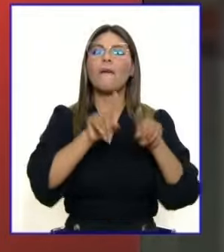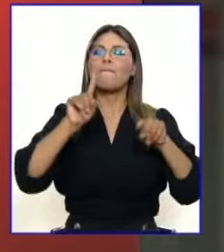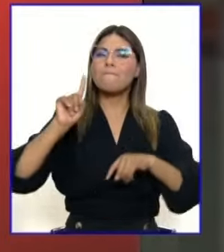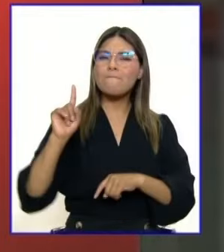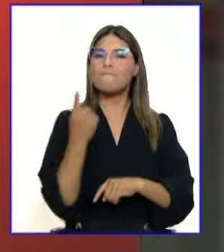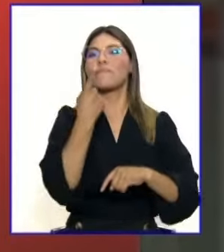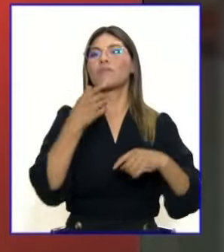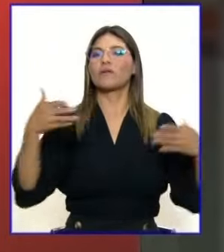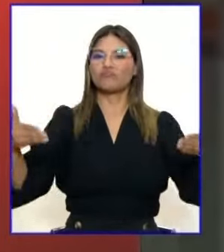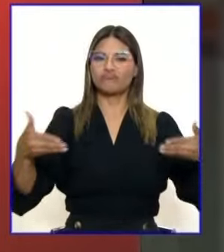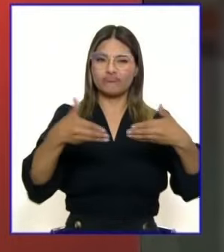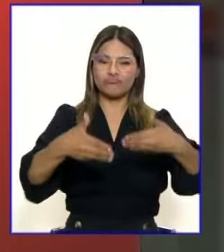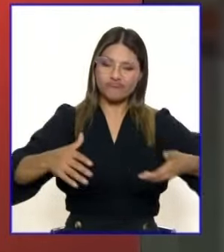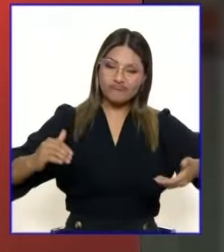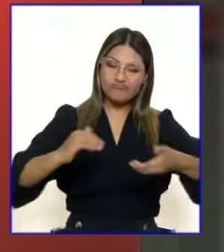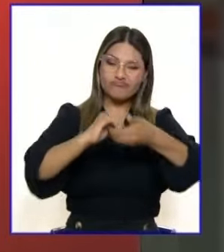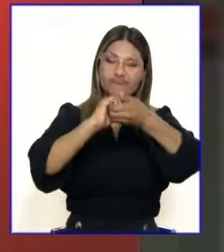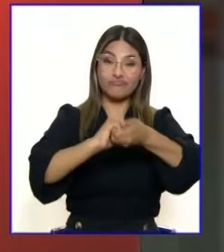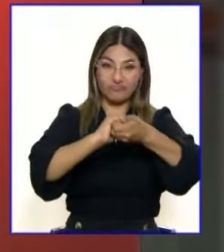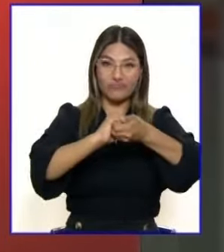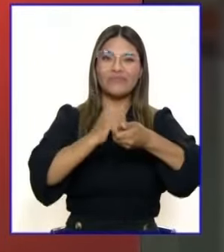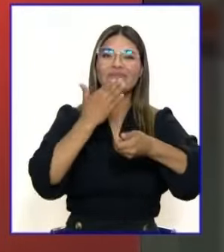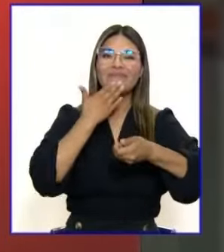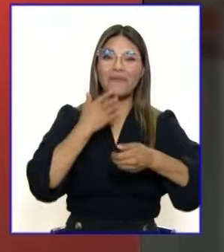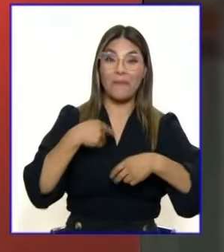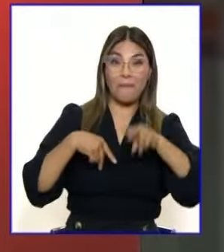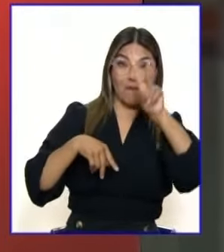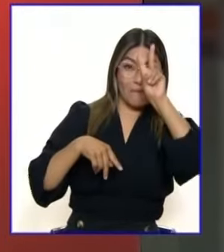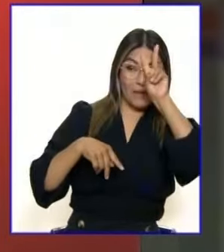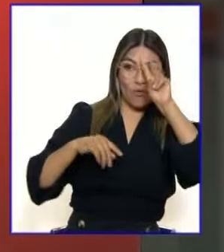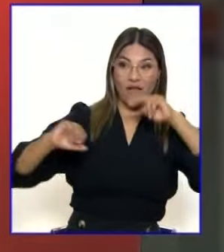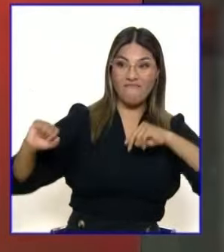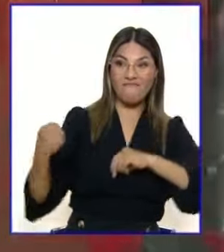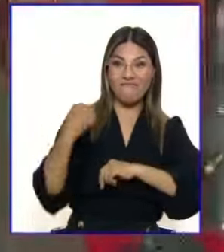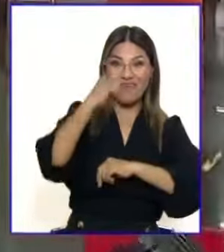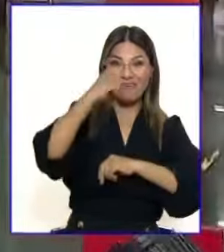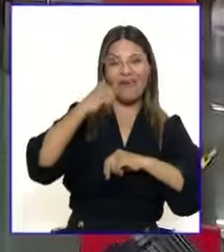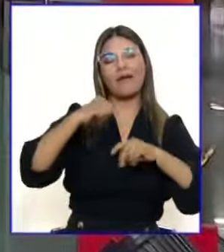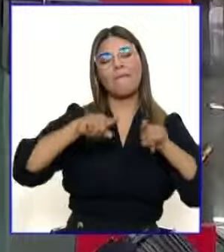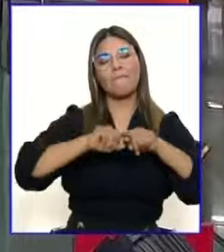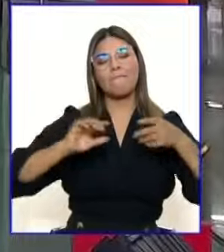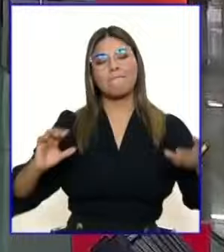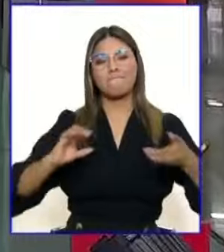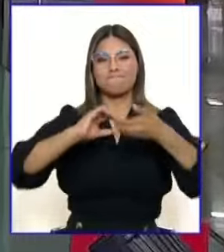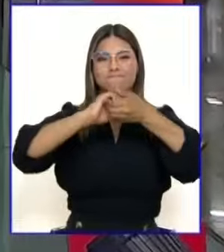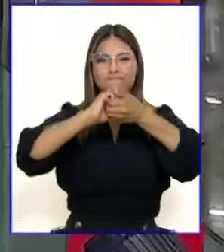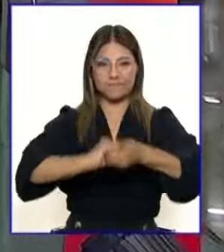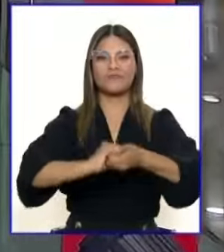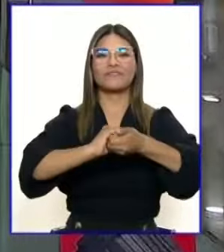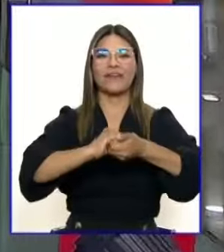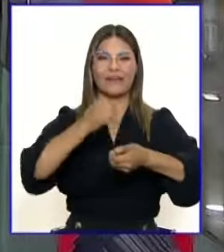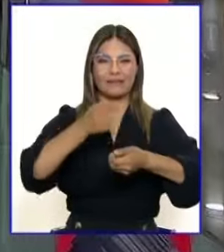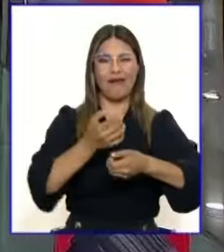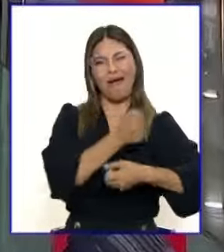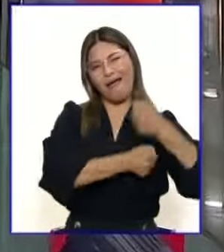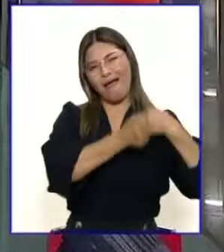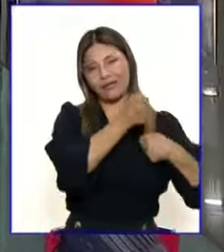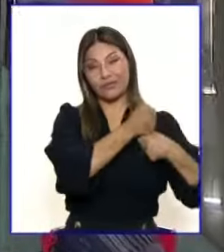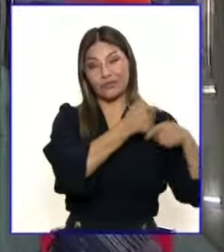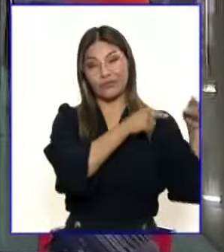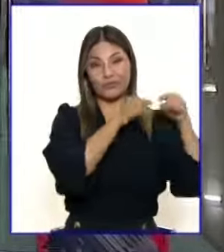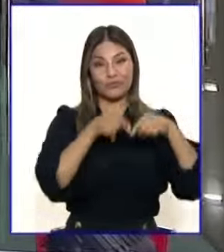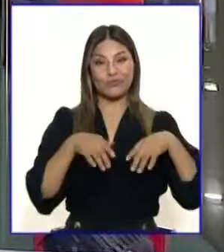diplomáticas entre la República Socialista de Vietnam y la República del Perú. Así que esta visita oficial, en la cual el presidente de